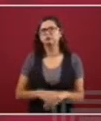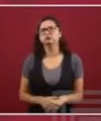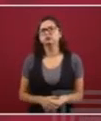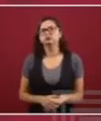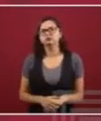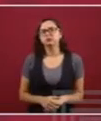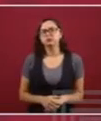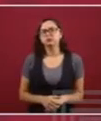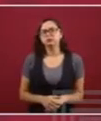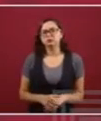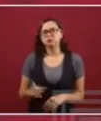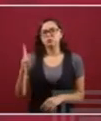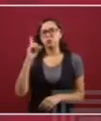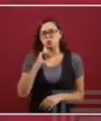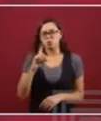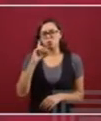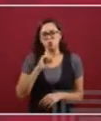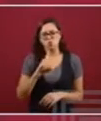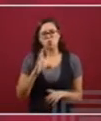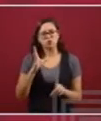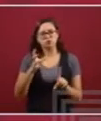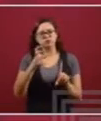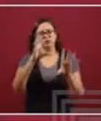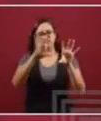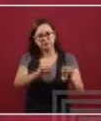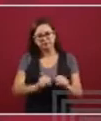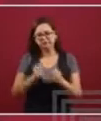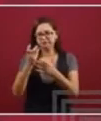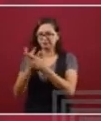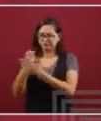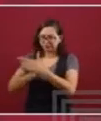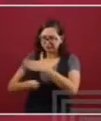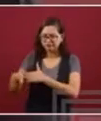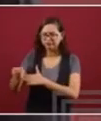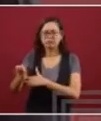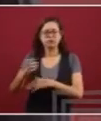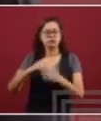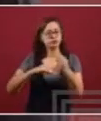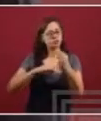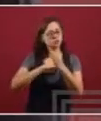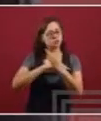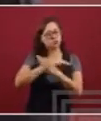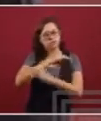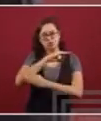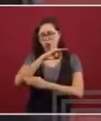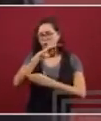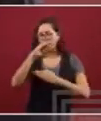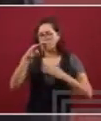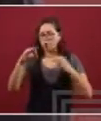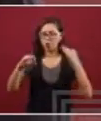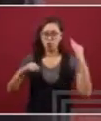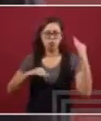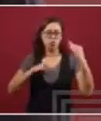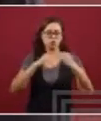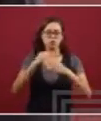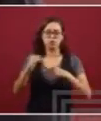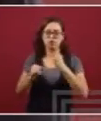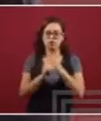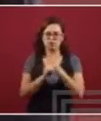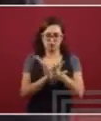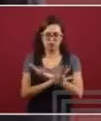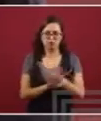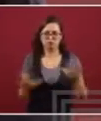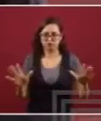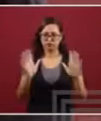la señora que fue detenida, todo lo que tiene que ver con este